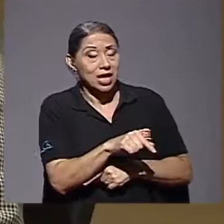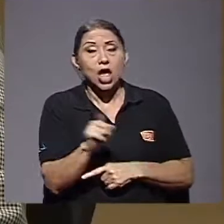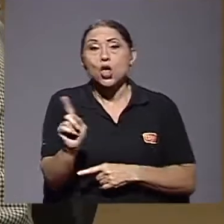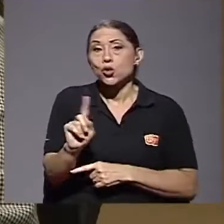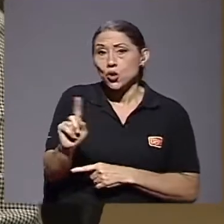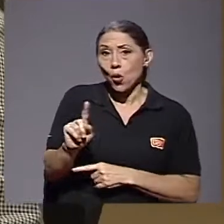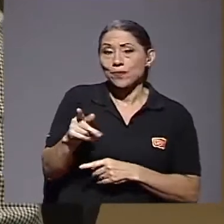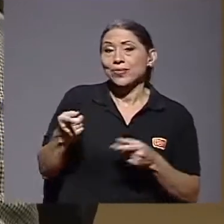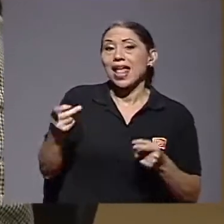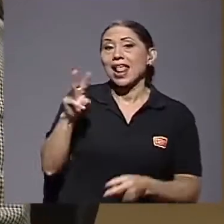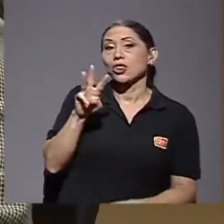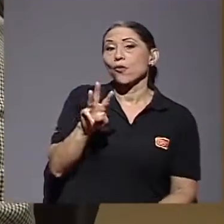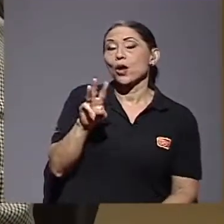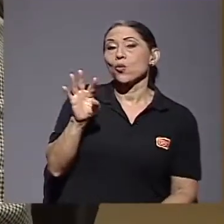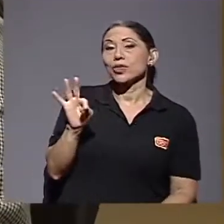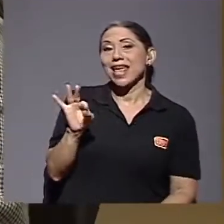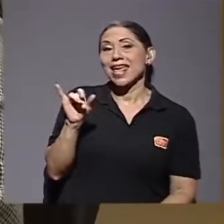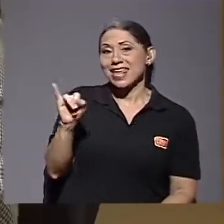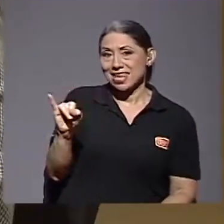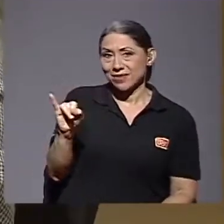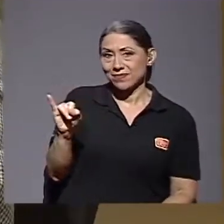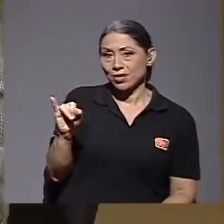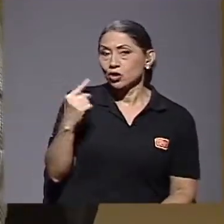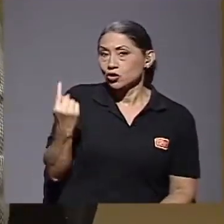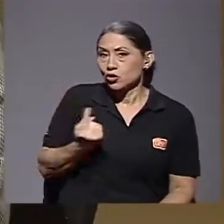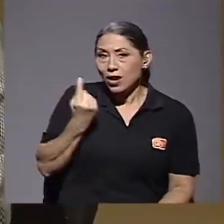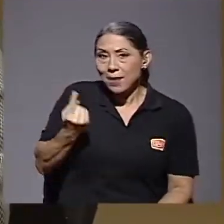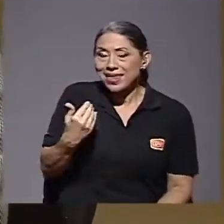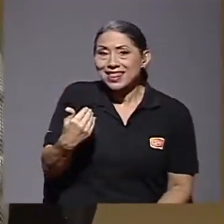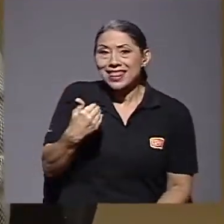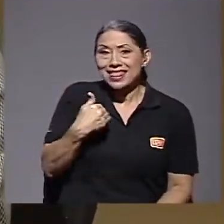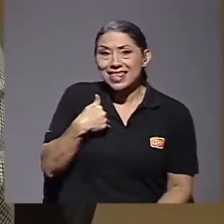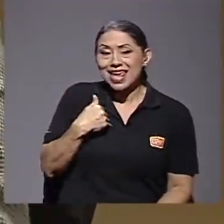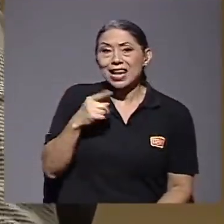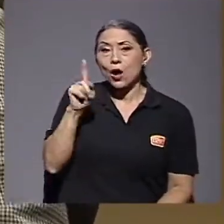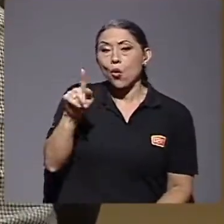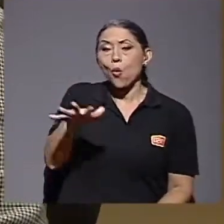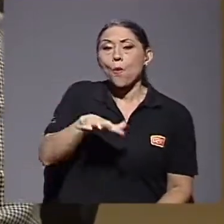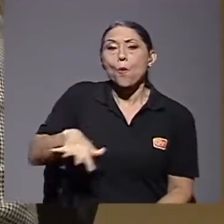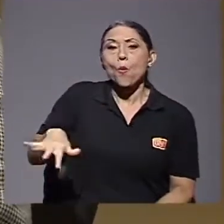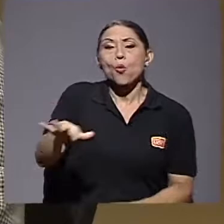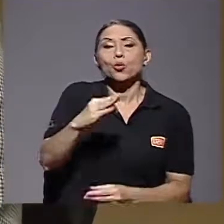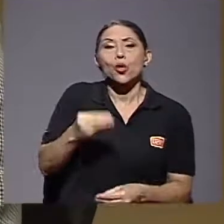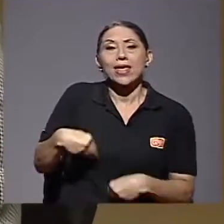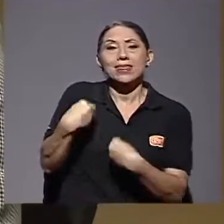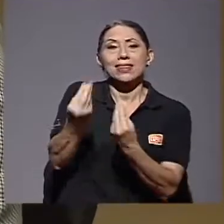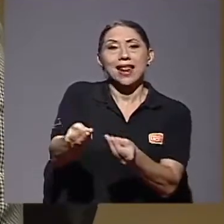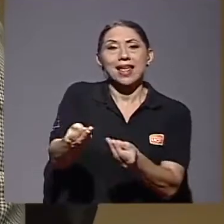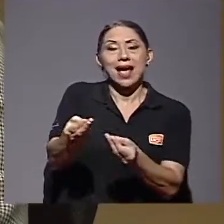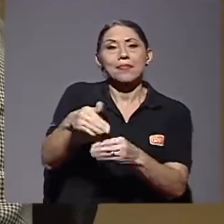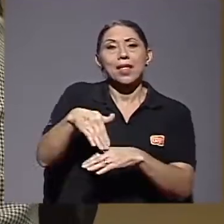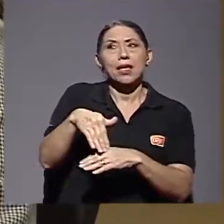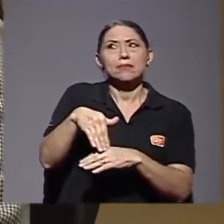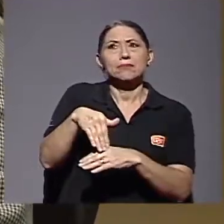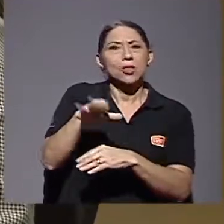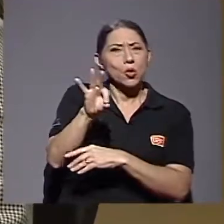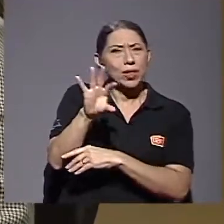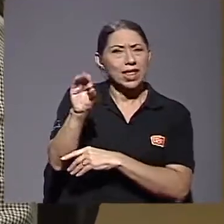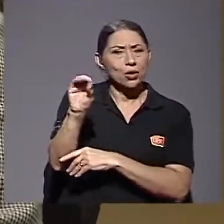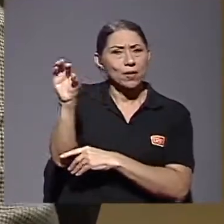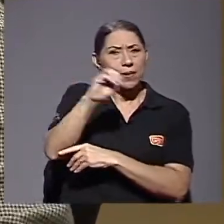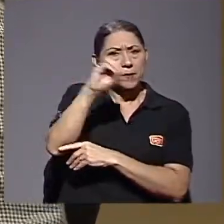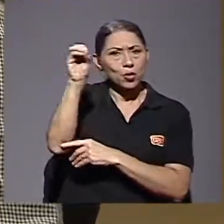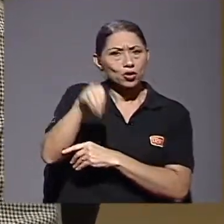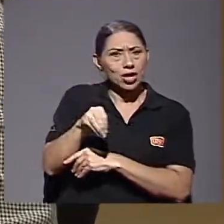el WTI solamente tiene un punto de entrega y mayor para el 99% de mercados de